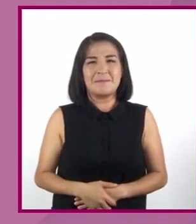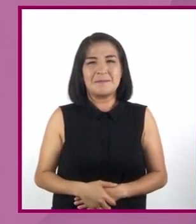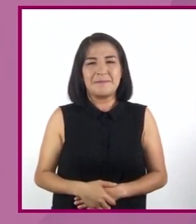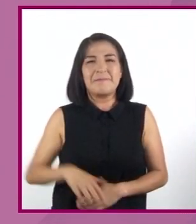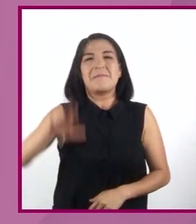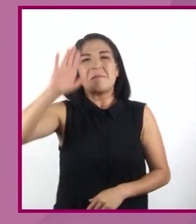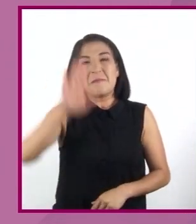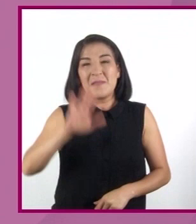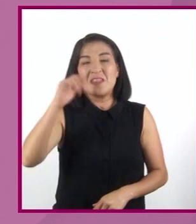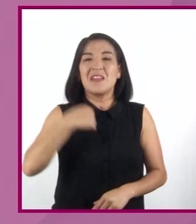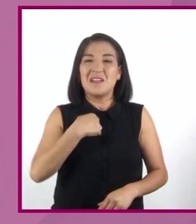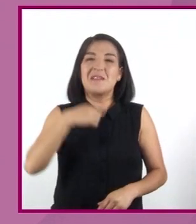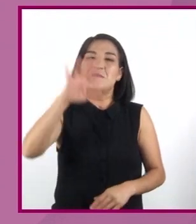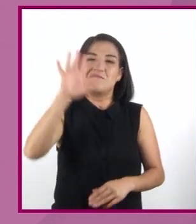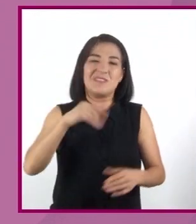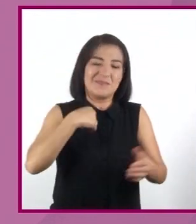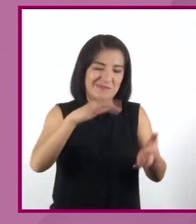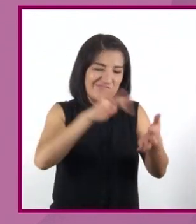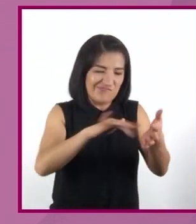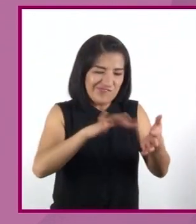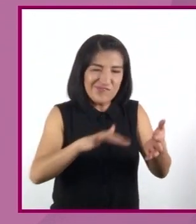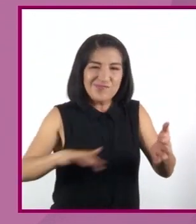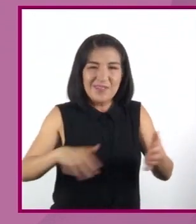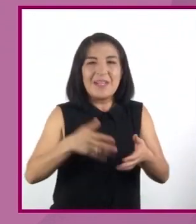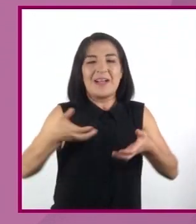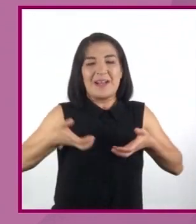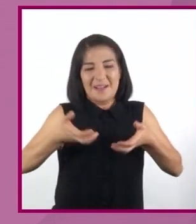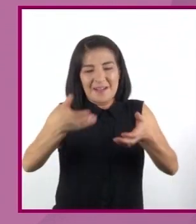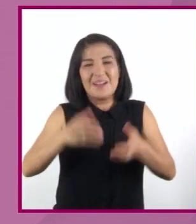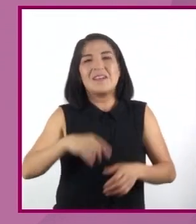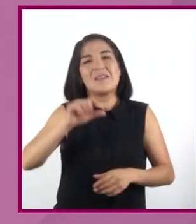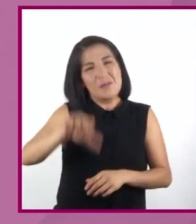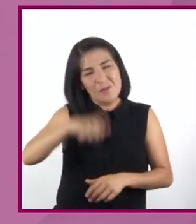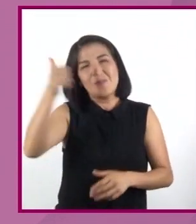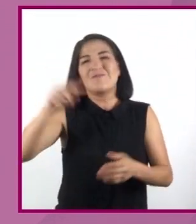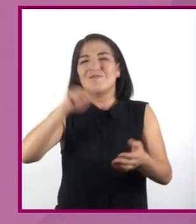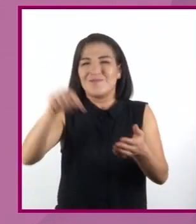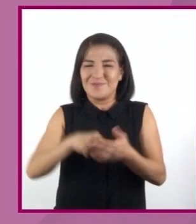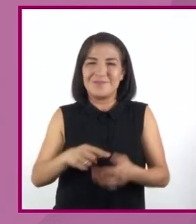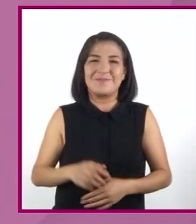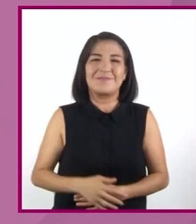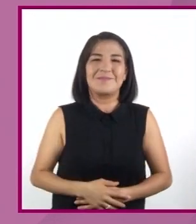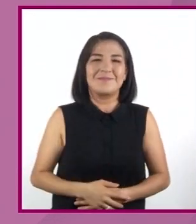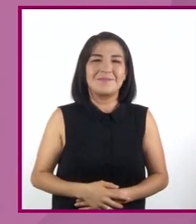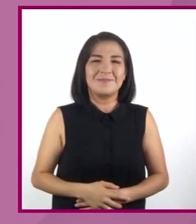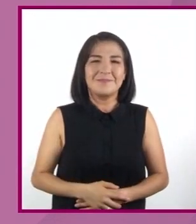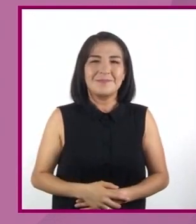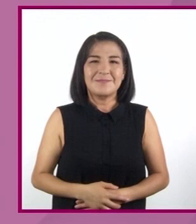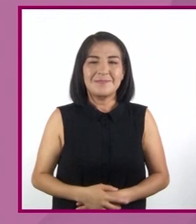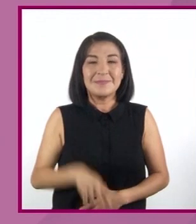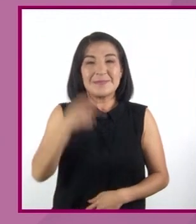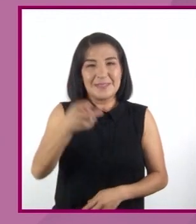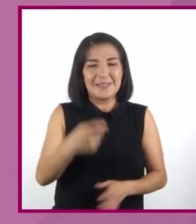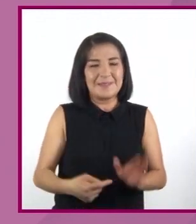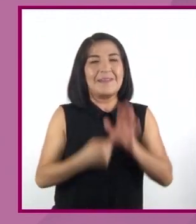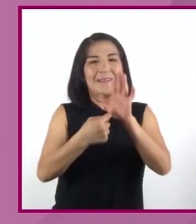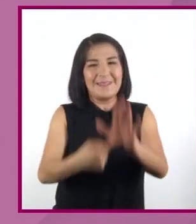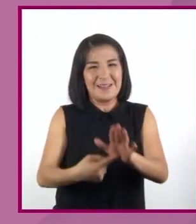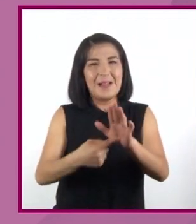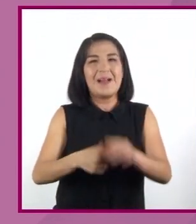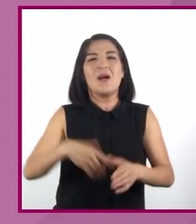Parece que tendremos que leer Los crímenes de la calle Morgue para saberlo. Esto fue su reality